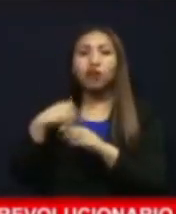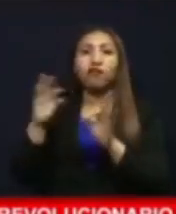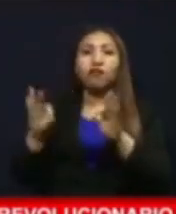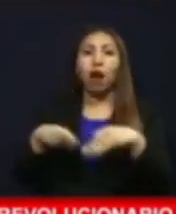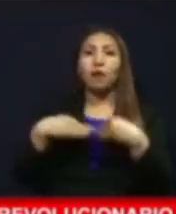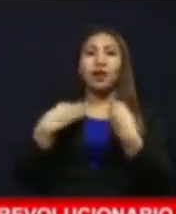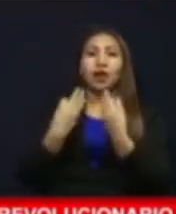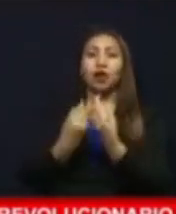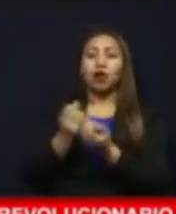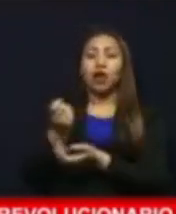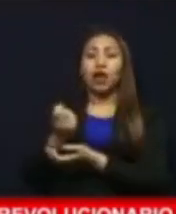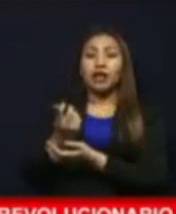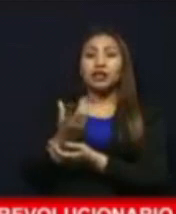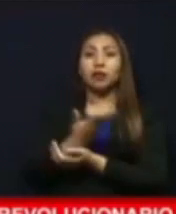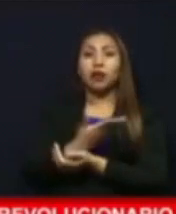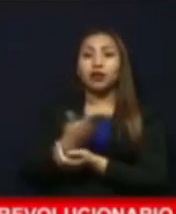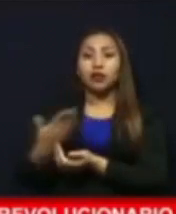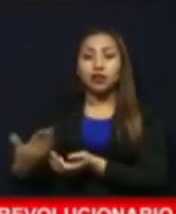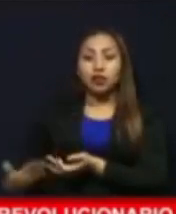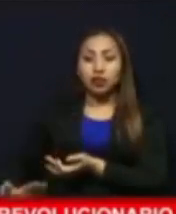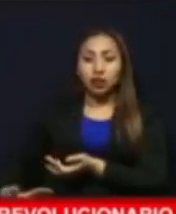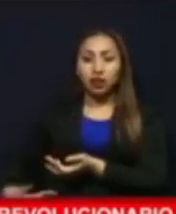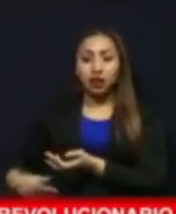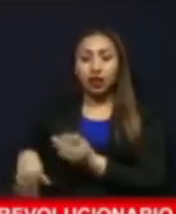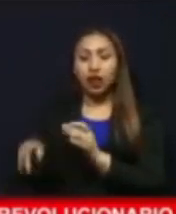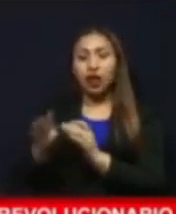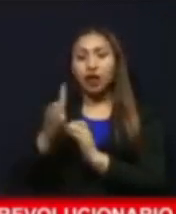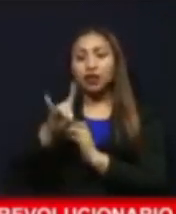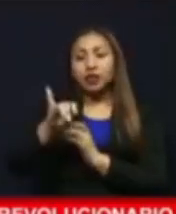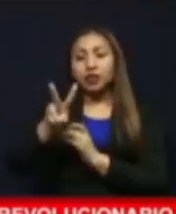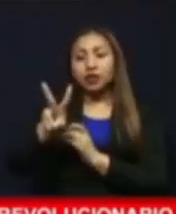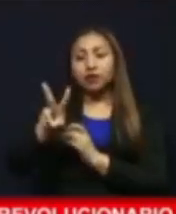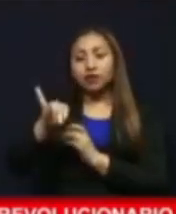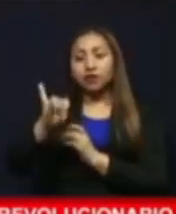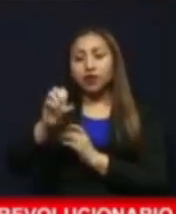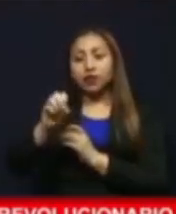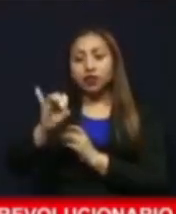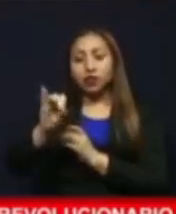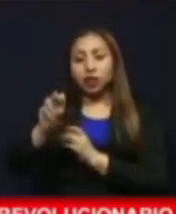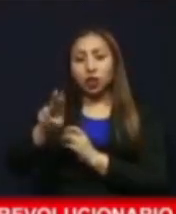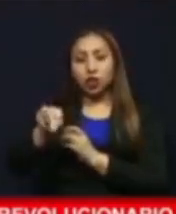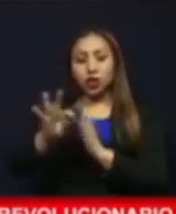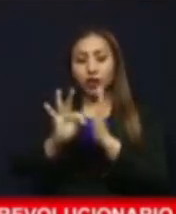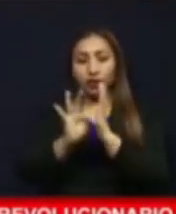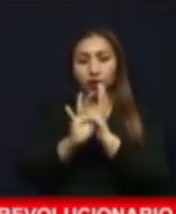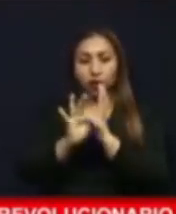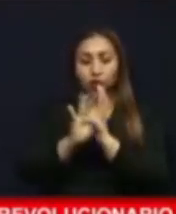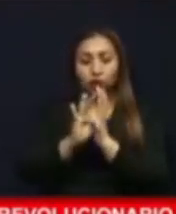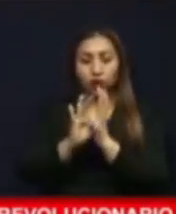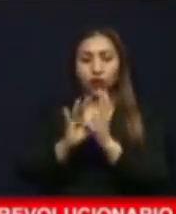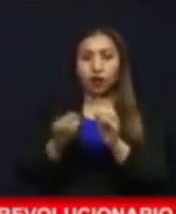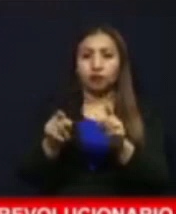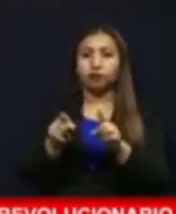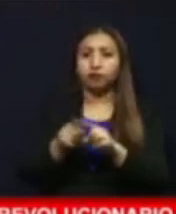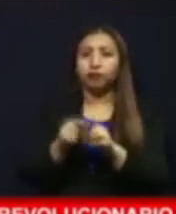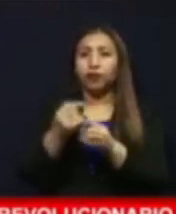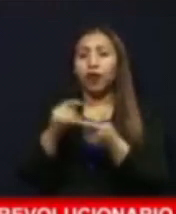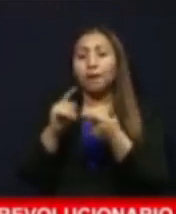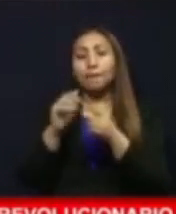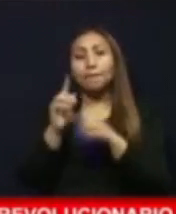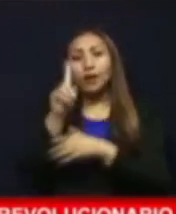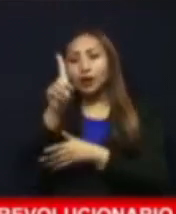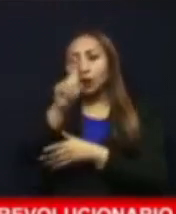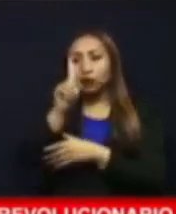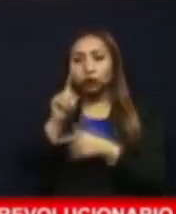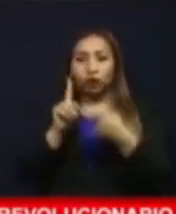pero voy mucho más allá a preguntados cuando se implementó el uso del programa queen